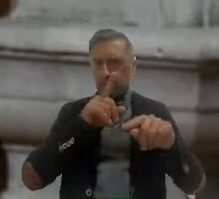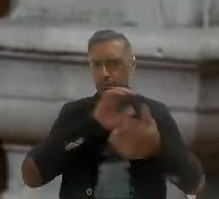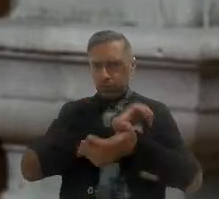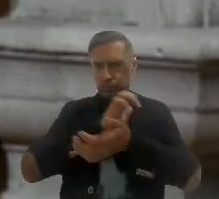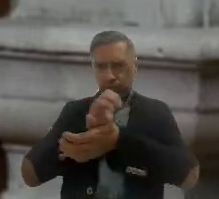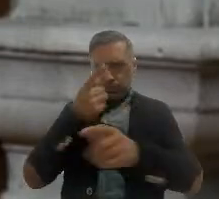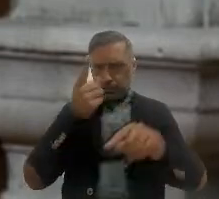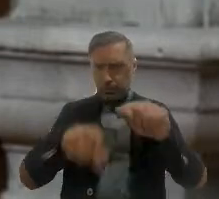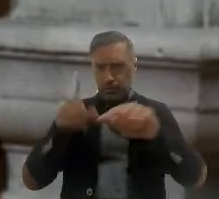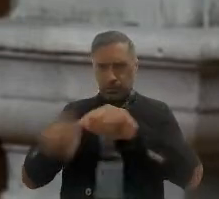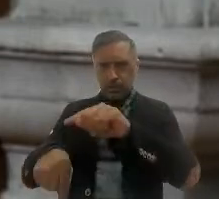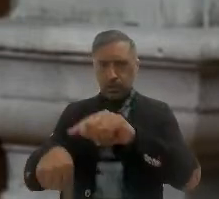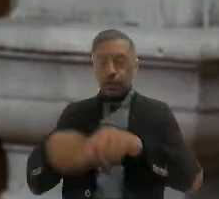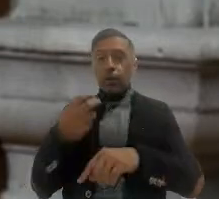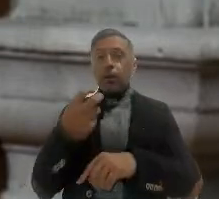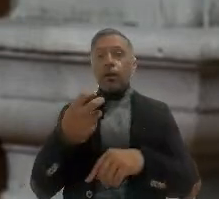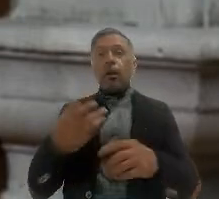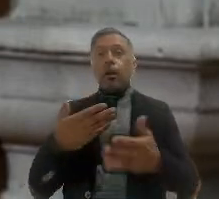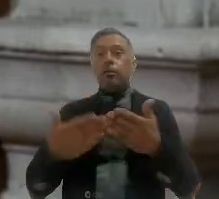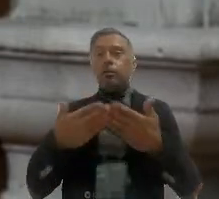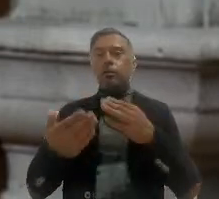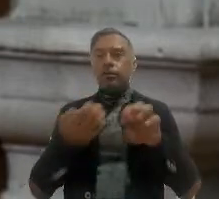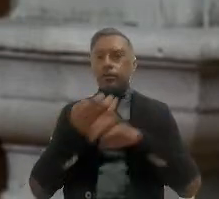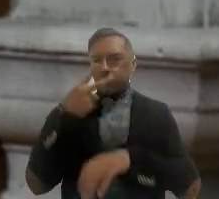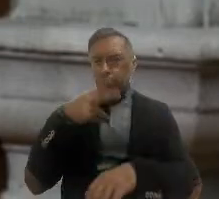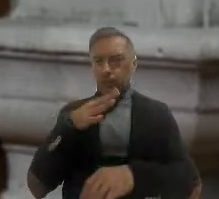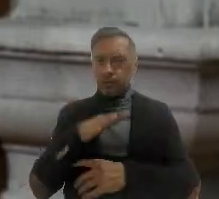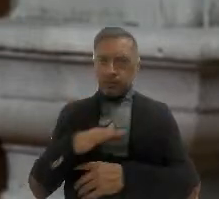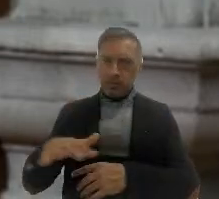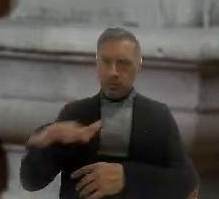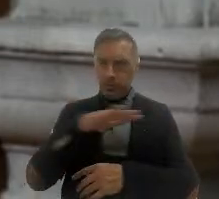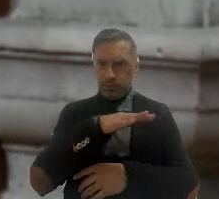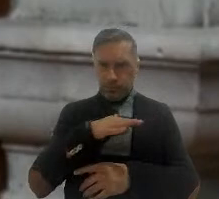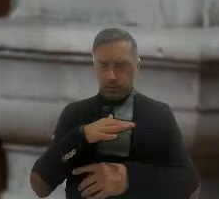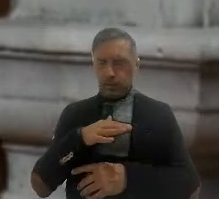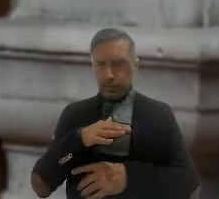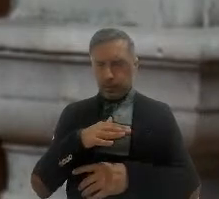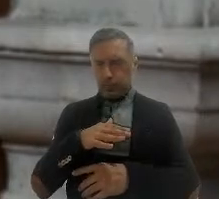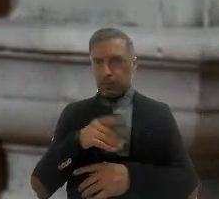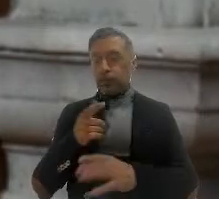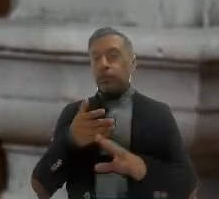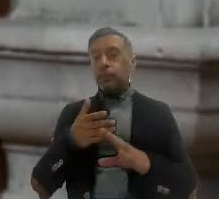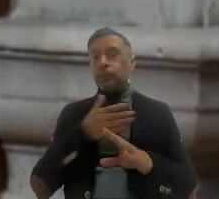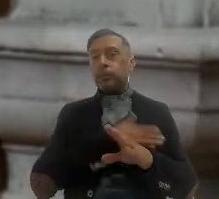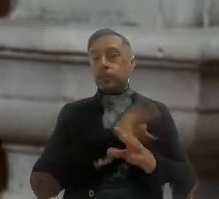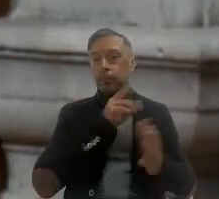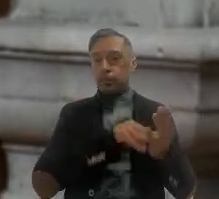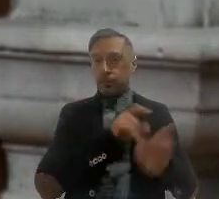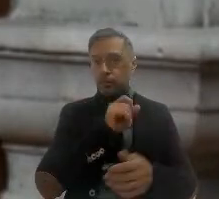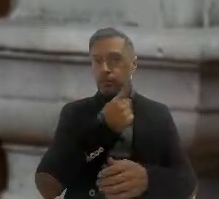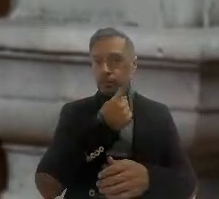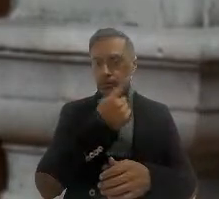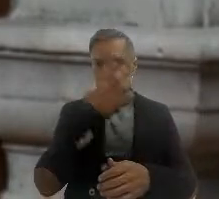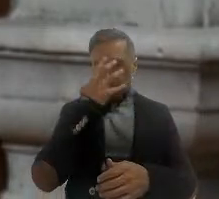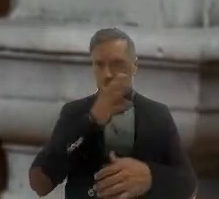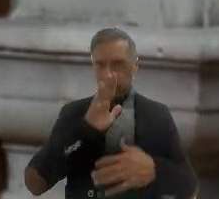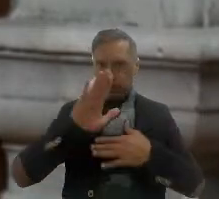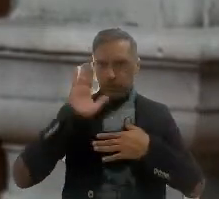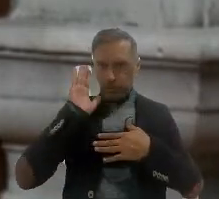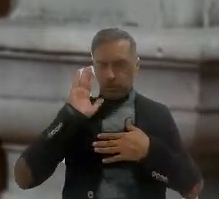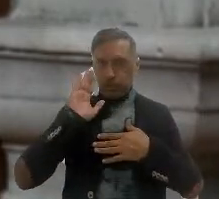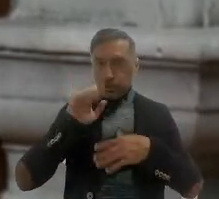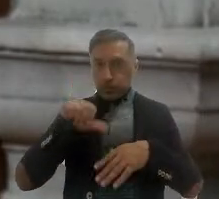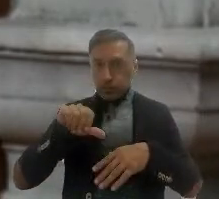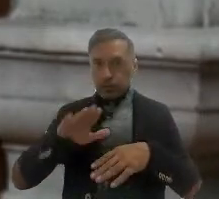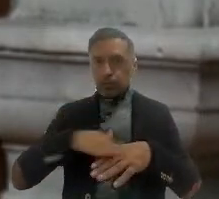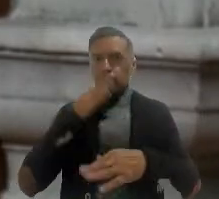en el Estado de México se cristaliza el compromiso asumido a finales del 2021 de adherirnos a la